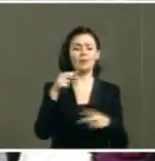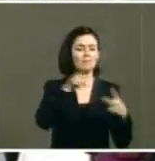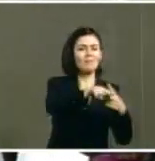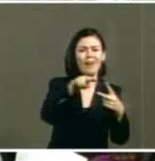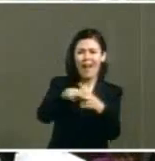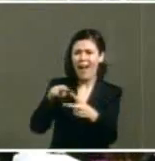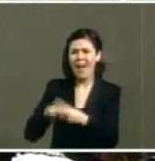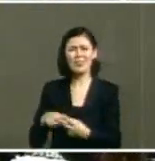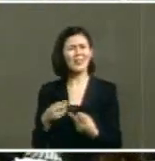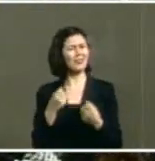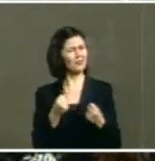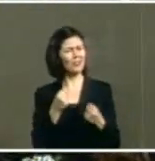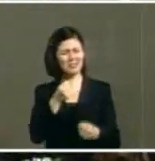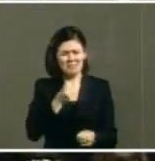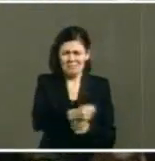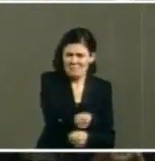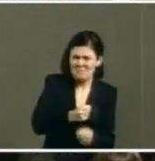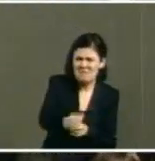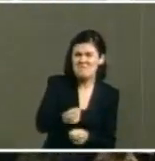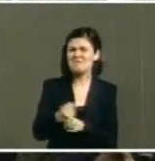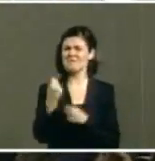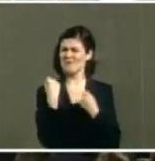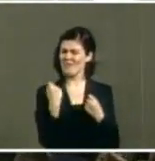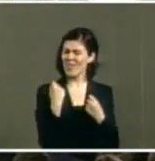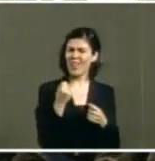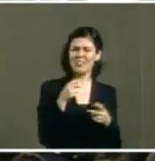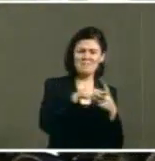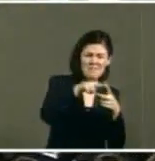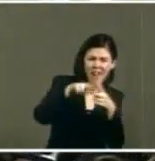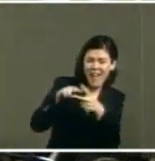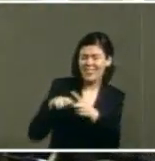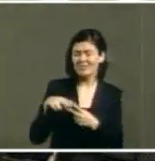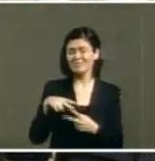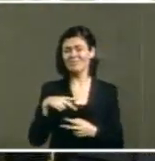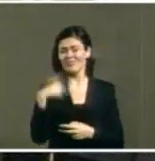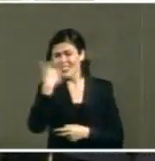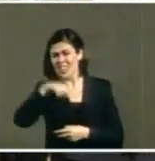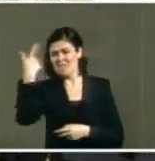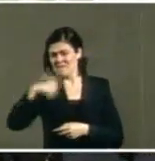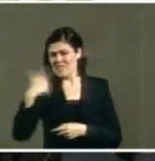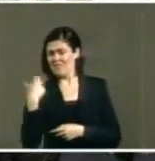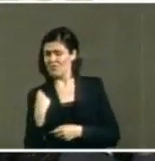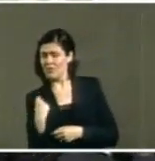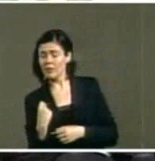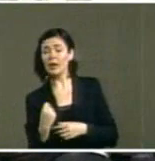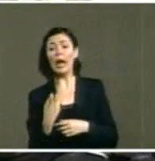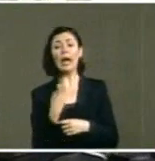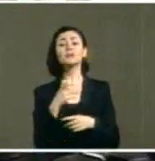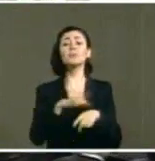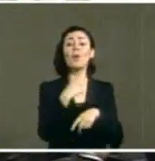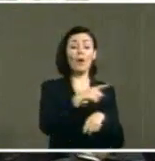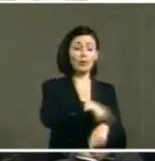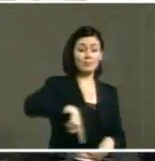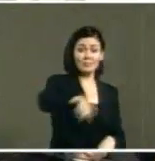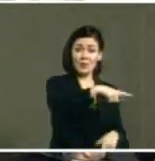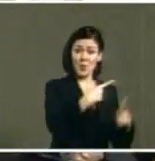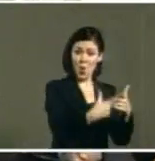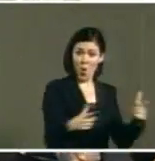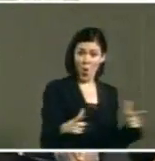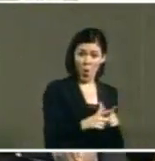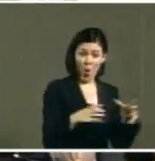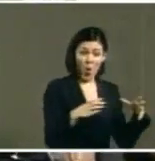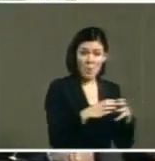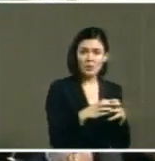observamos. Una vez hechos del control territorial, los delincuentes buscan evitar la presencia de otros